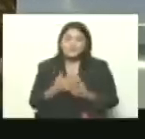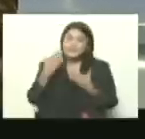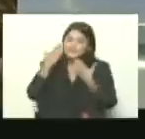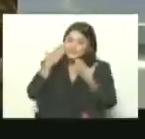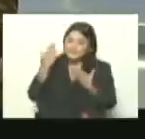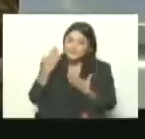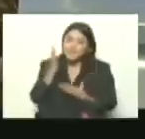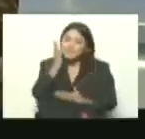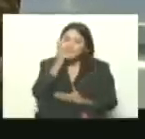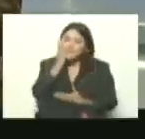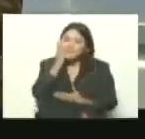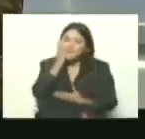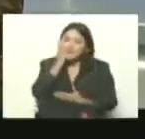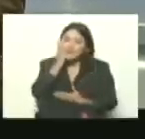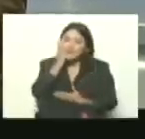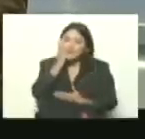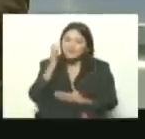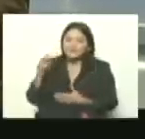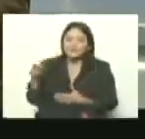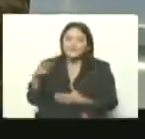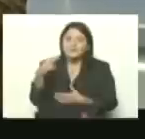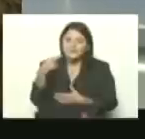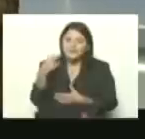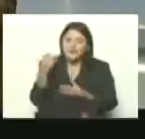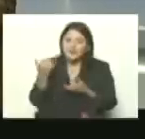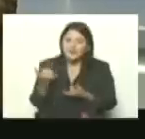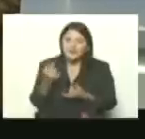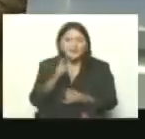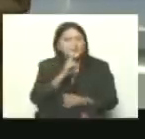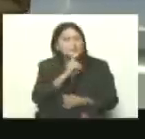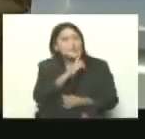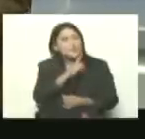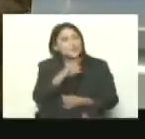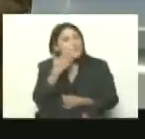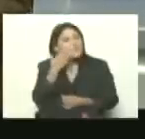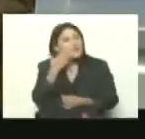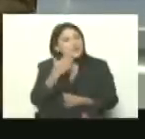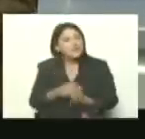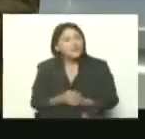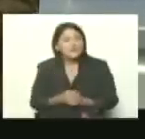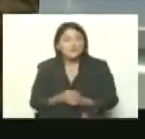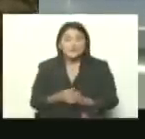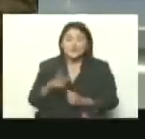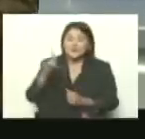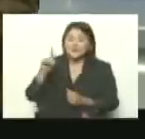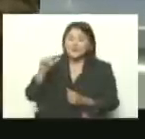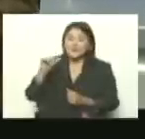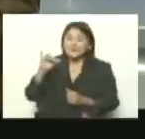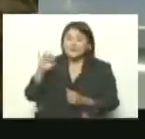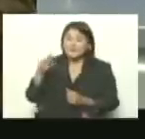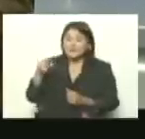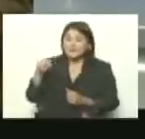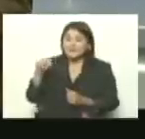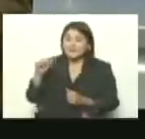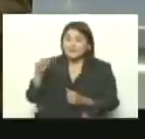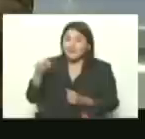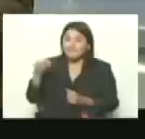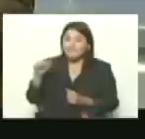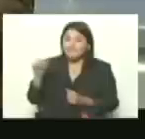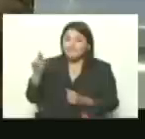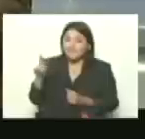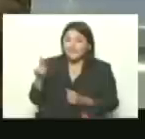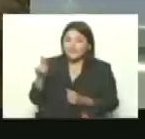para mi madre querida, que me debe estar viendo en estos momentos. ¿Cómo se llama tu mamá? Mi mamá se llama Dinamar Martínez de